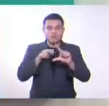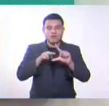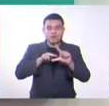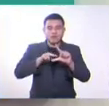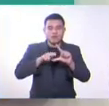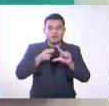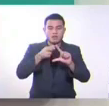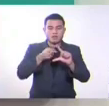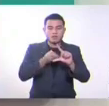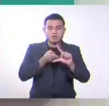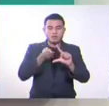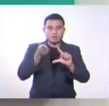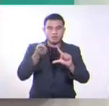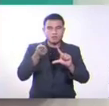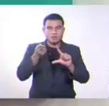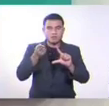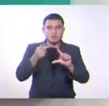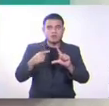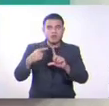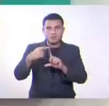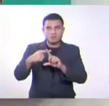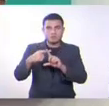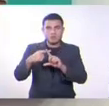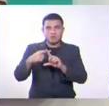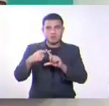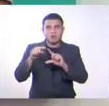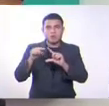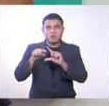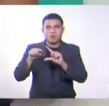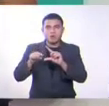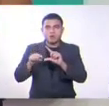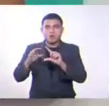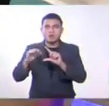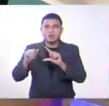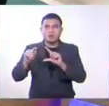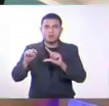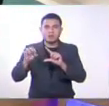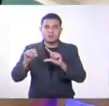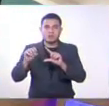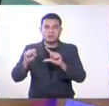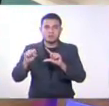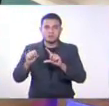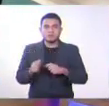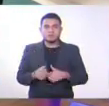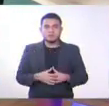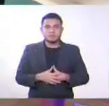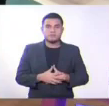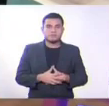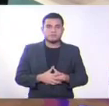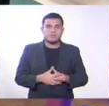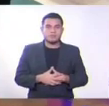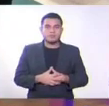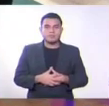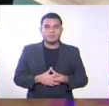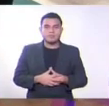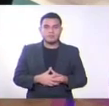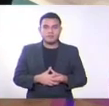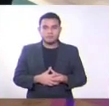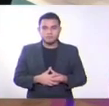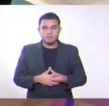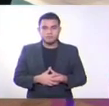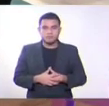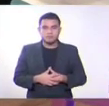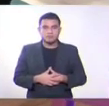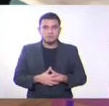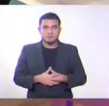igual a la suma del cuadrado de los catetos. Exacto, que el cuadrado de la hipotenusa es igual a la suma de los cuadrados de